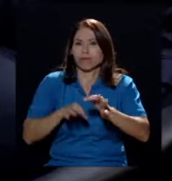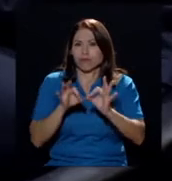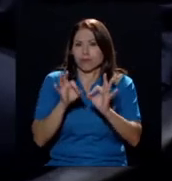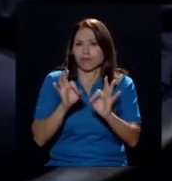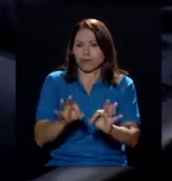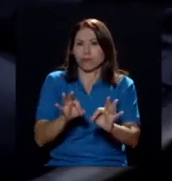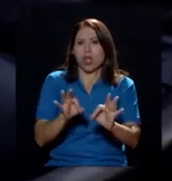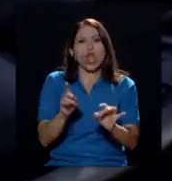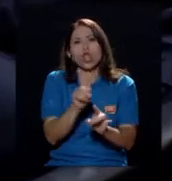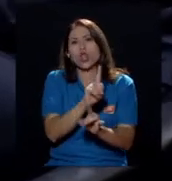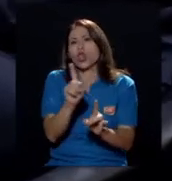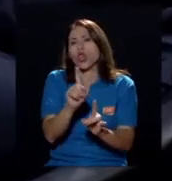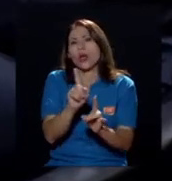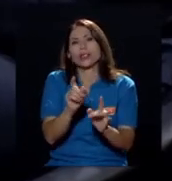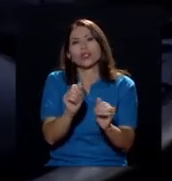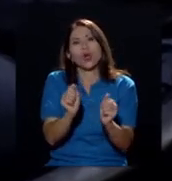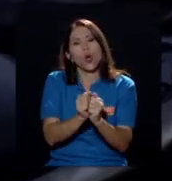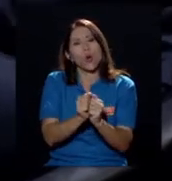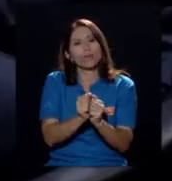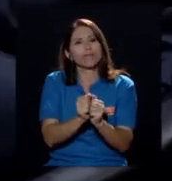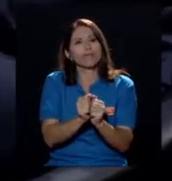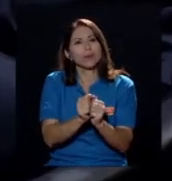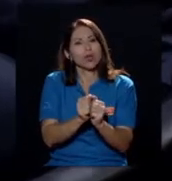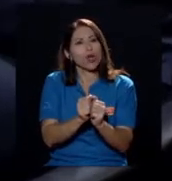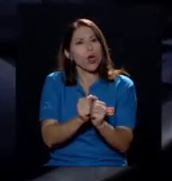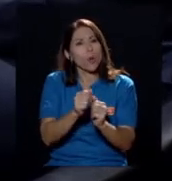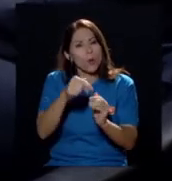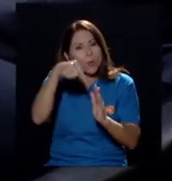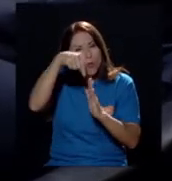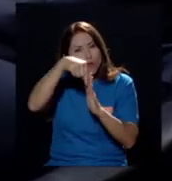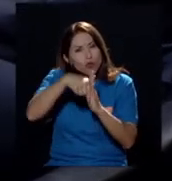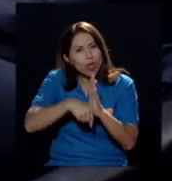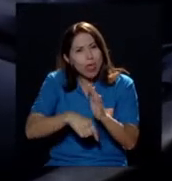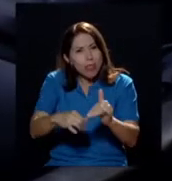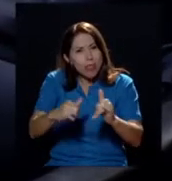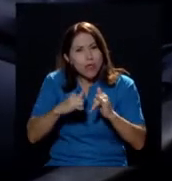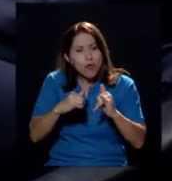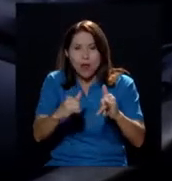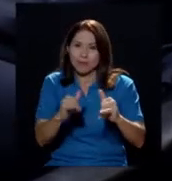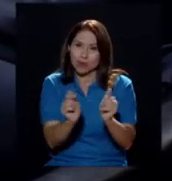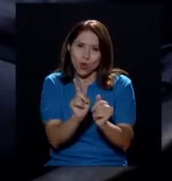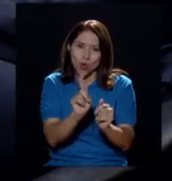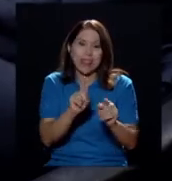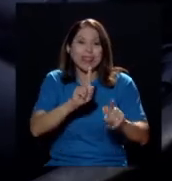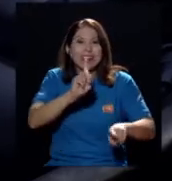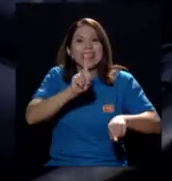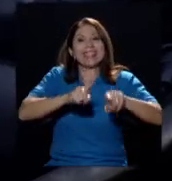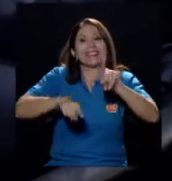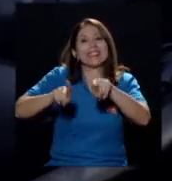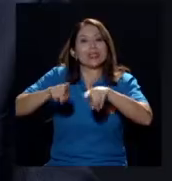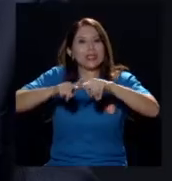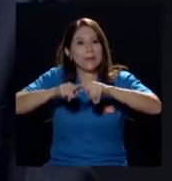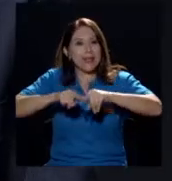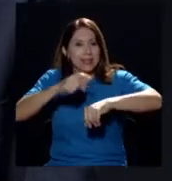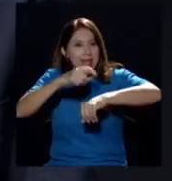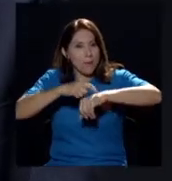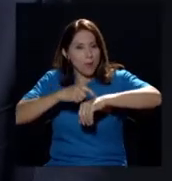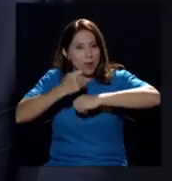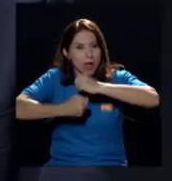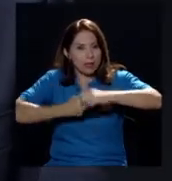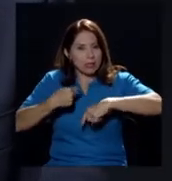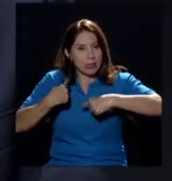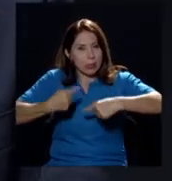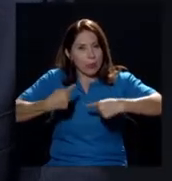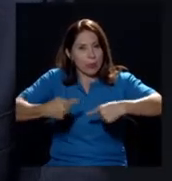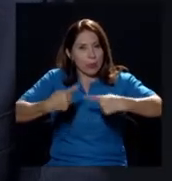profundidad distintos según las épocas digamos donde hay mayor concentración porque